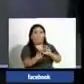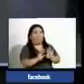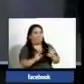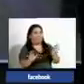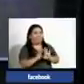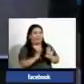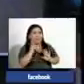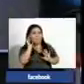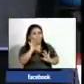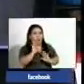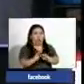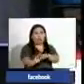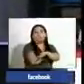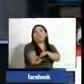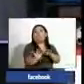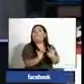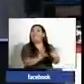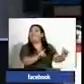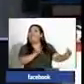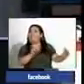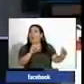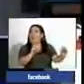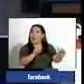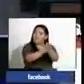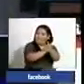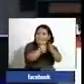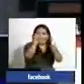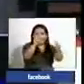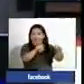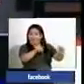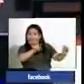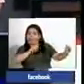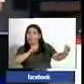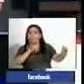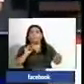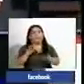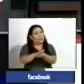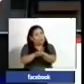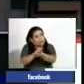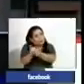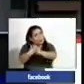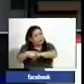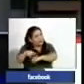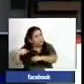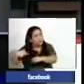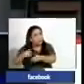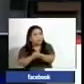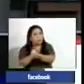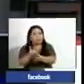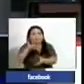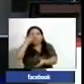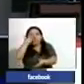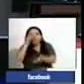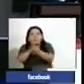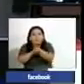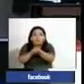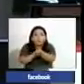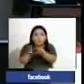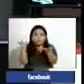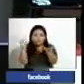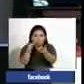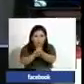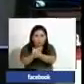otra persona le haga así, si has tirado los brazos ahí estamos a buena distancia, y lavarse las manos constantemente. Alcohol gel, jabón en las